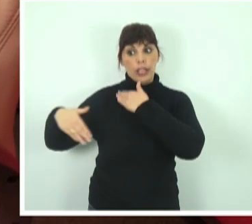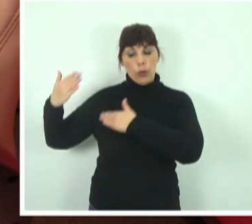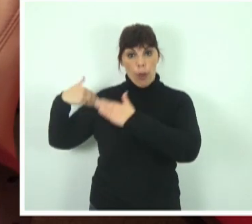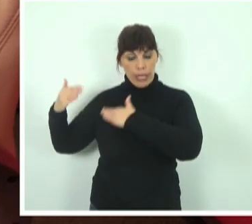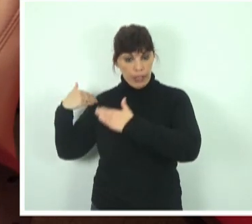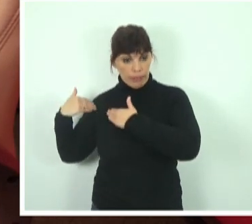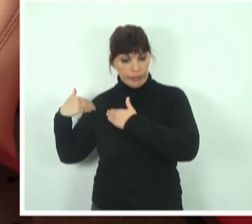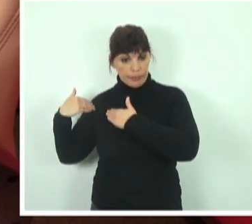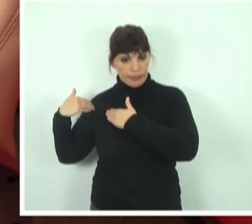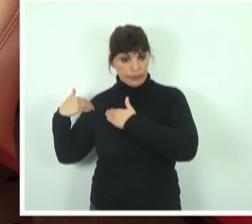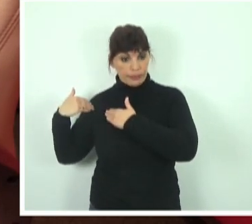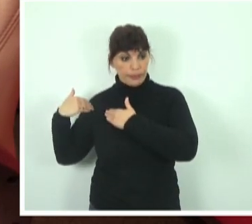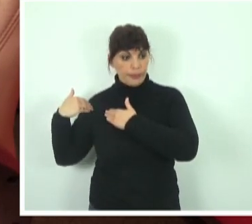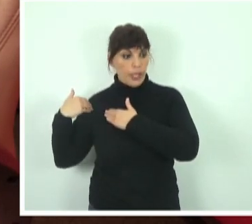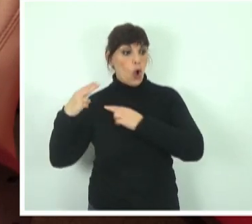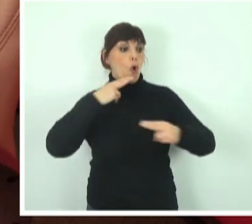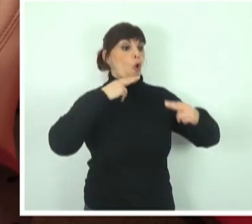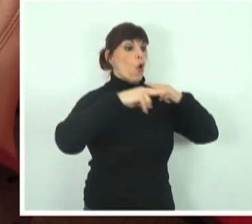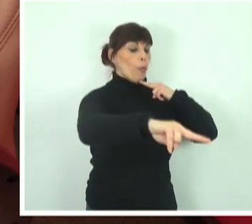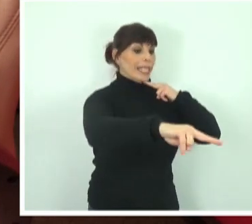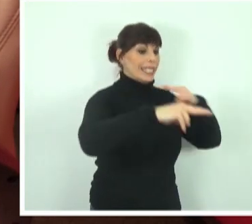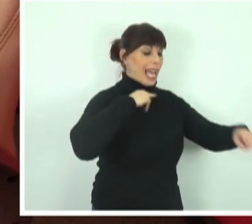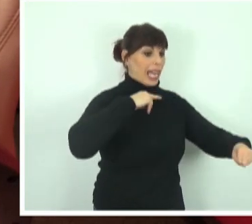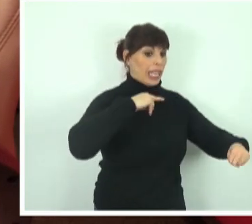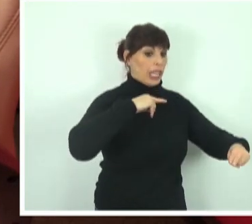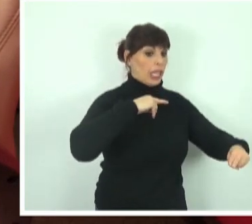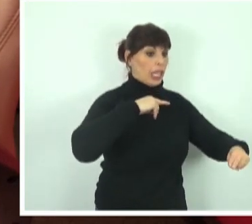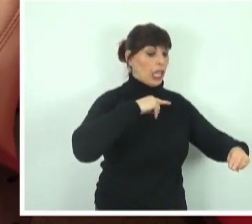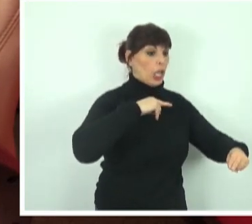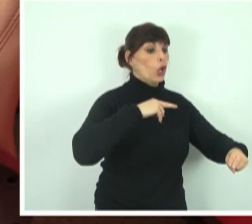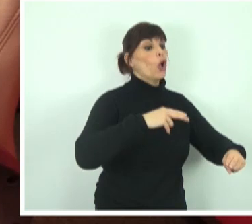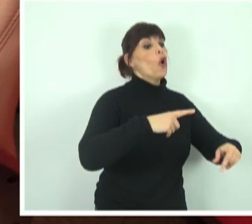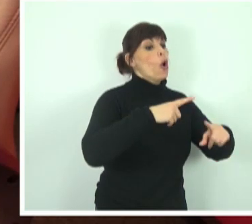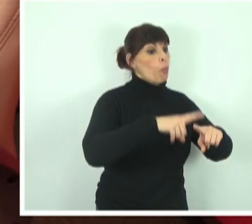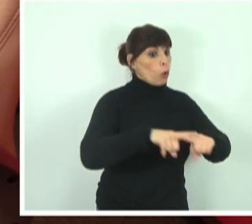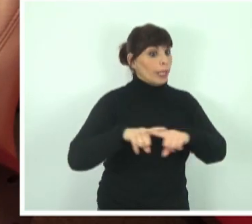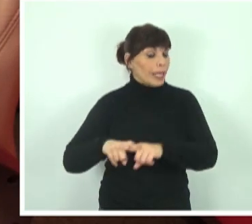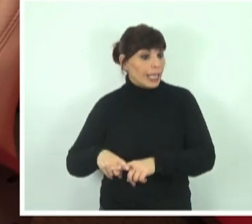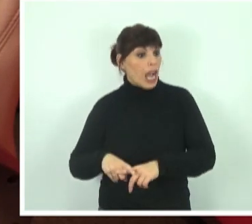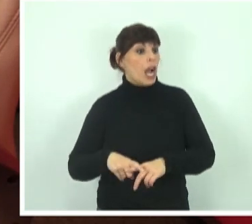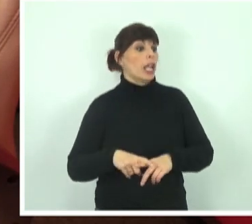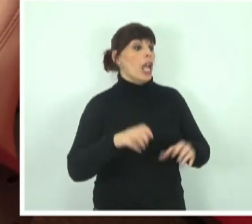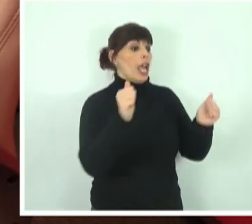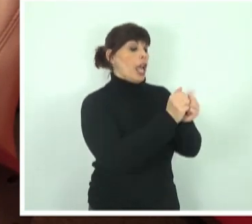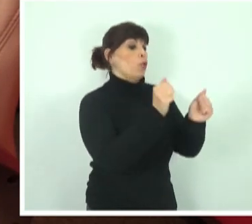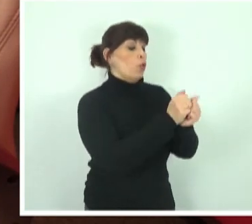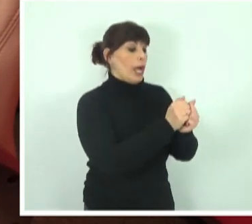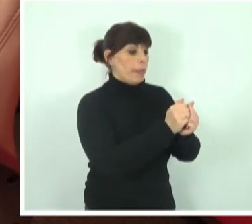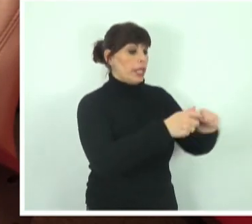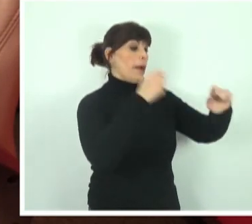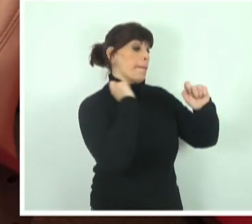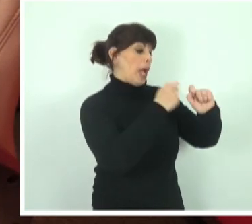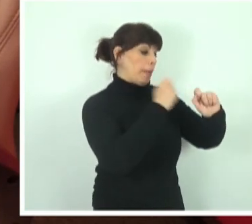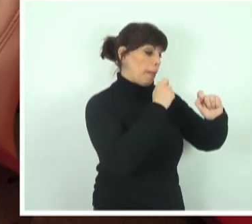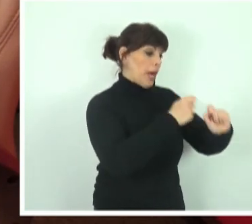vamos a decir, un mensaje, se tallaba en una piedra un escudo o una palabra o